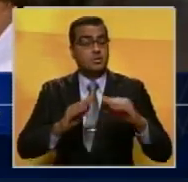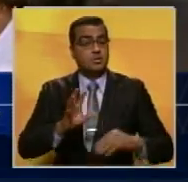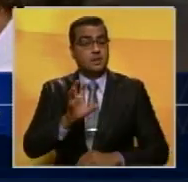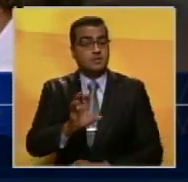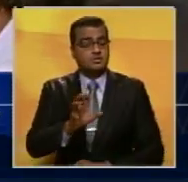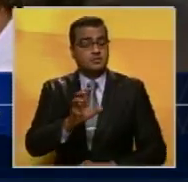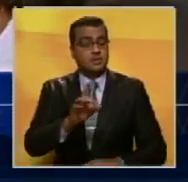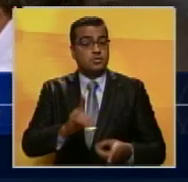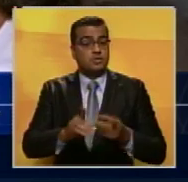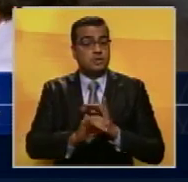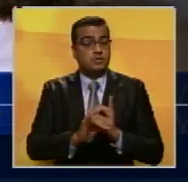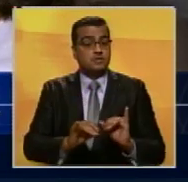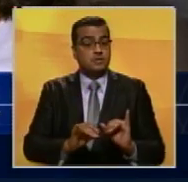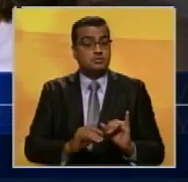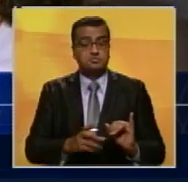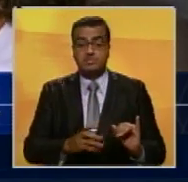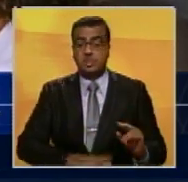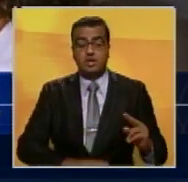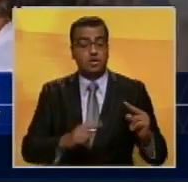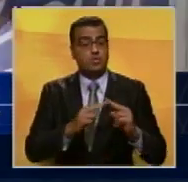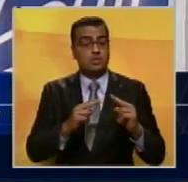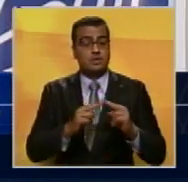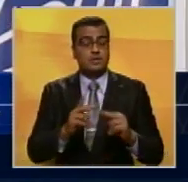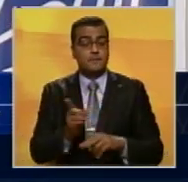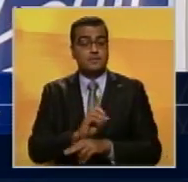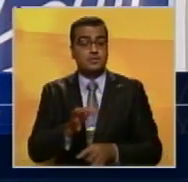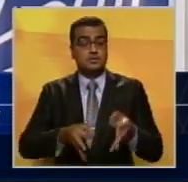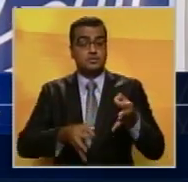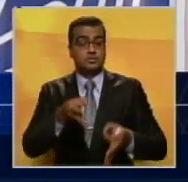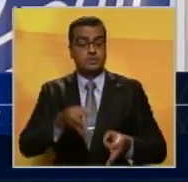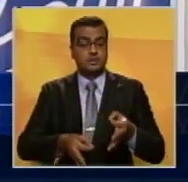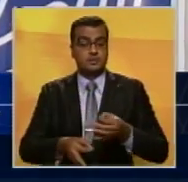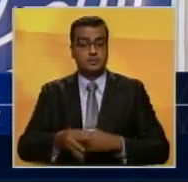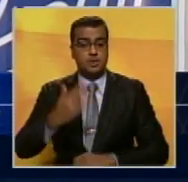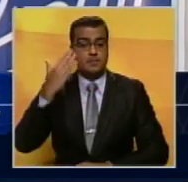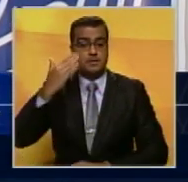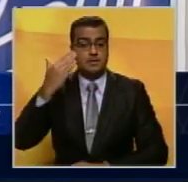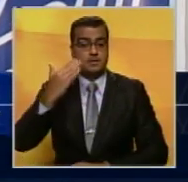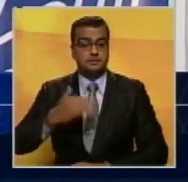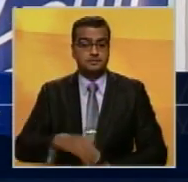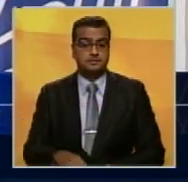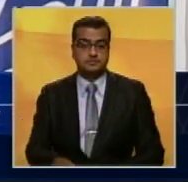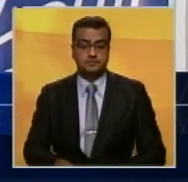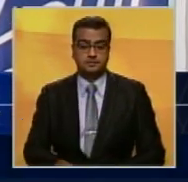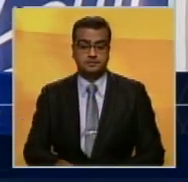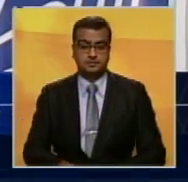algunas de las cuales están incomunicadas y próximas a ser juzgadas por la justicia militar.